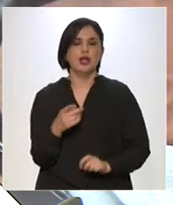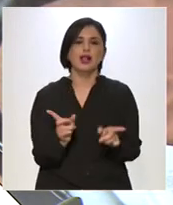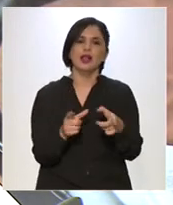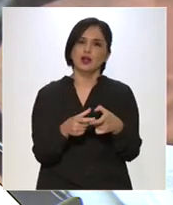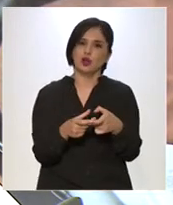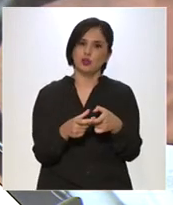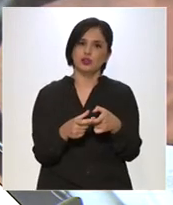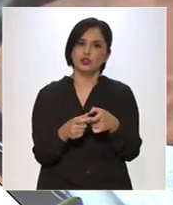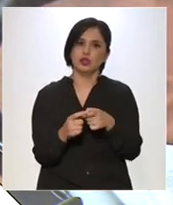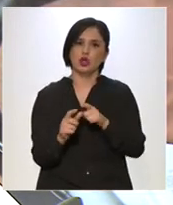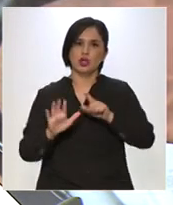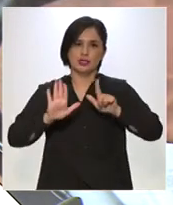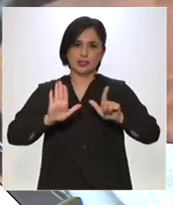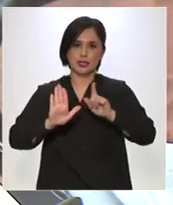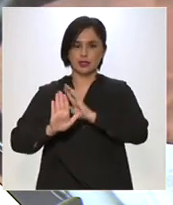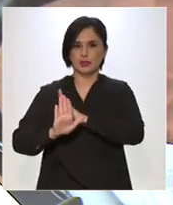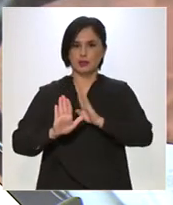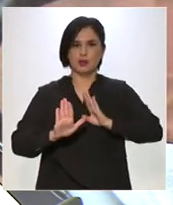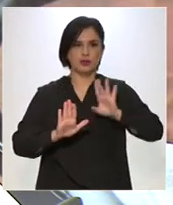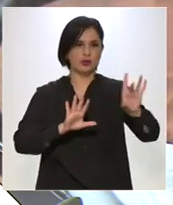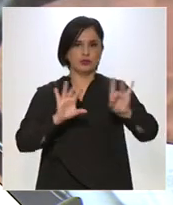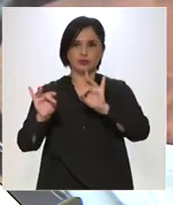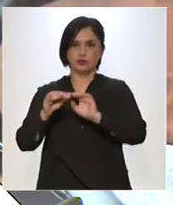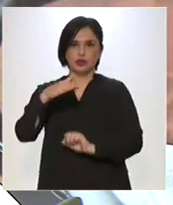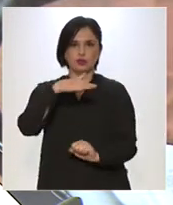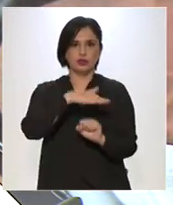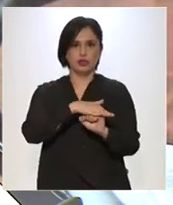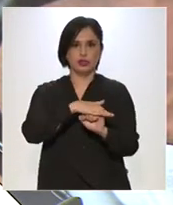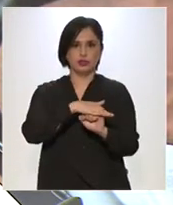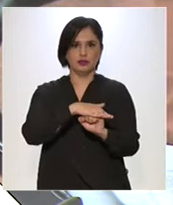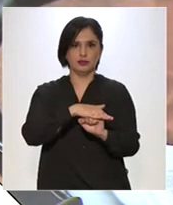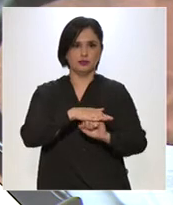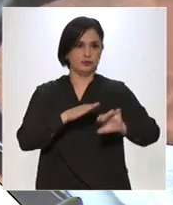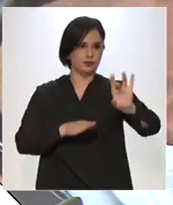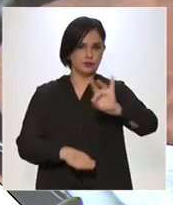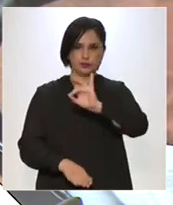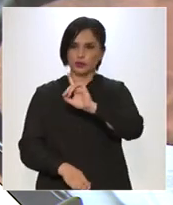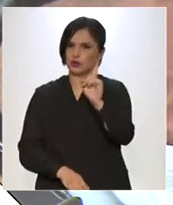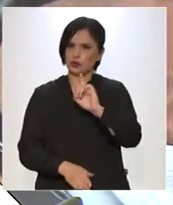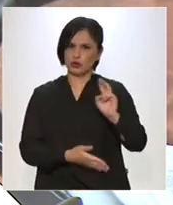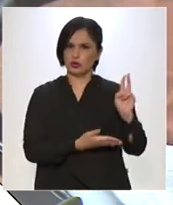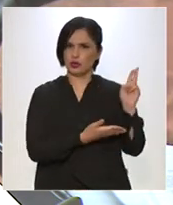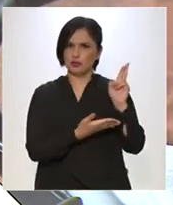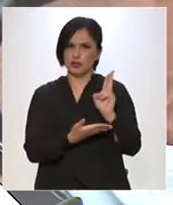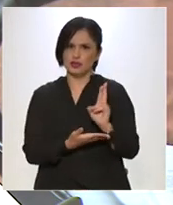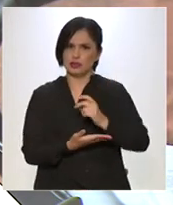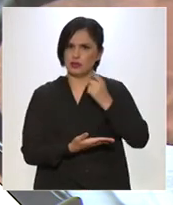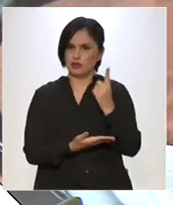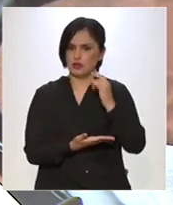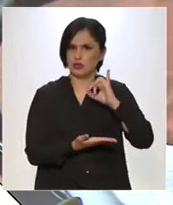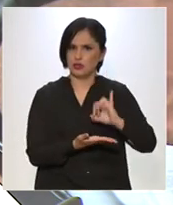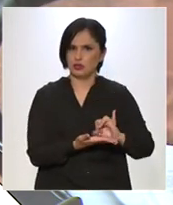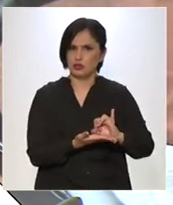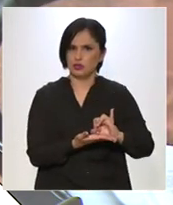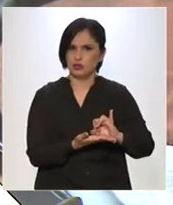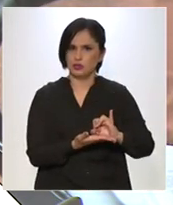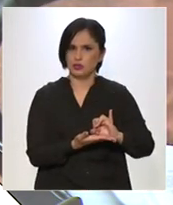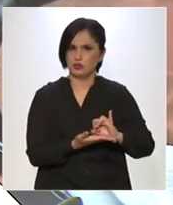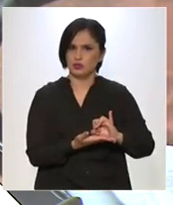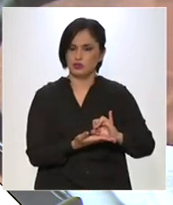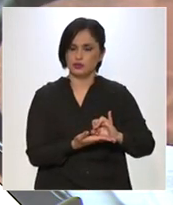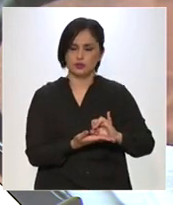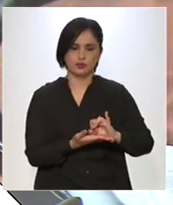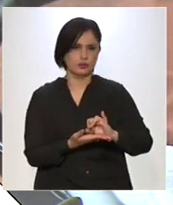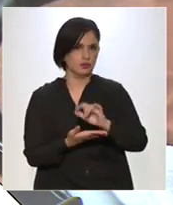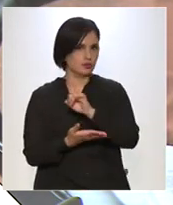tiene 7 miembros designados por las autoridades que ahí se indican. Sus integrantes no son representantes de la institución que ahí los designa. Eso no